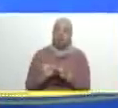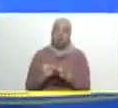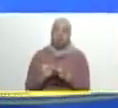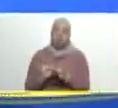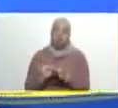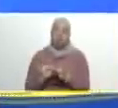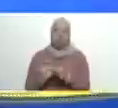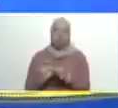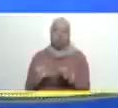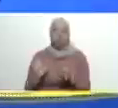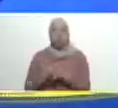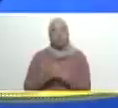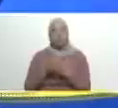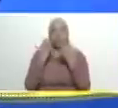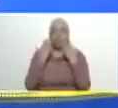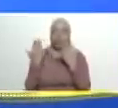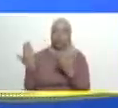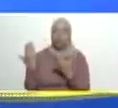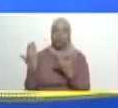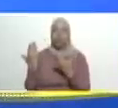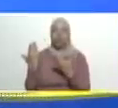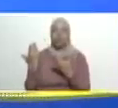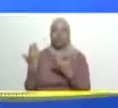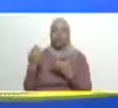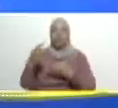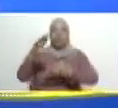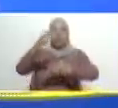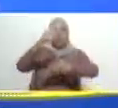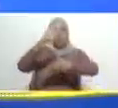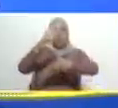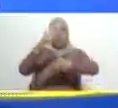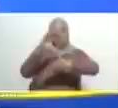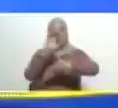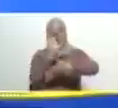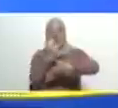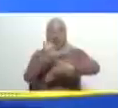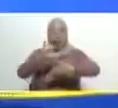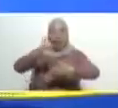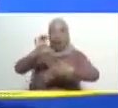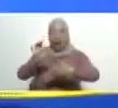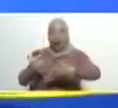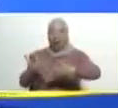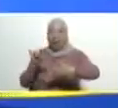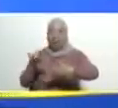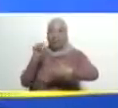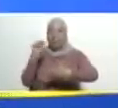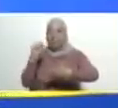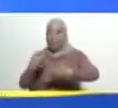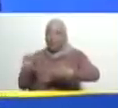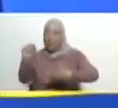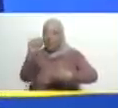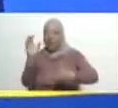lazos del Caribe y Venezuela, del Caribe y Suramérica,